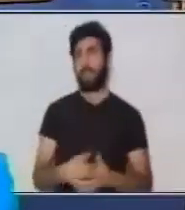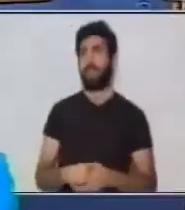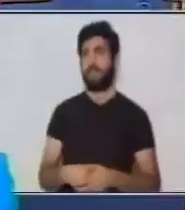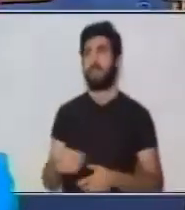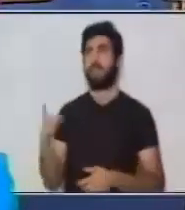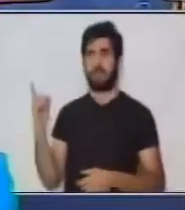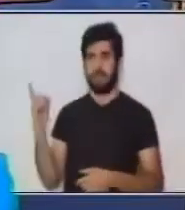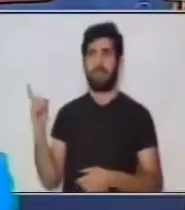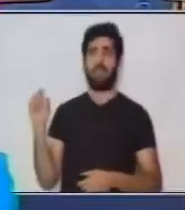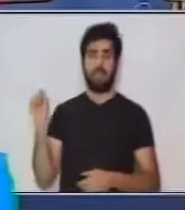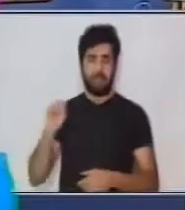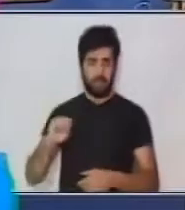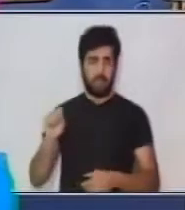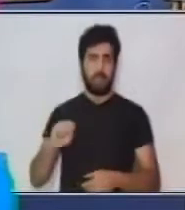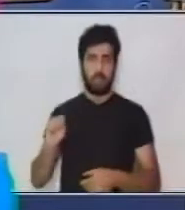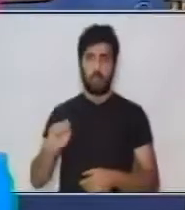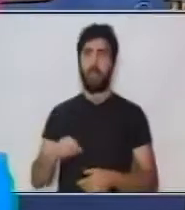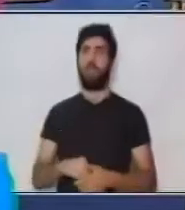es